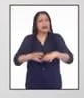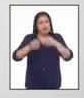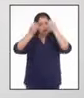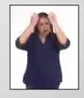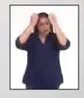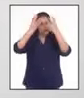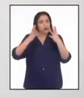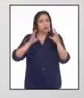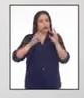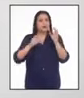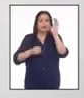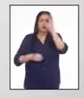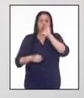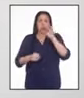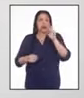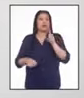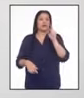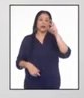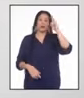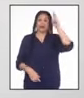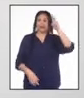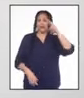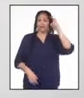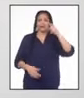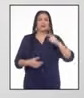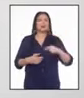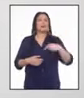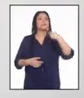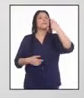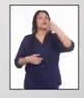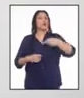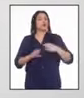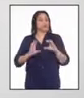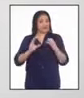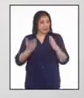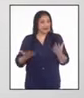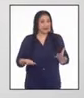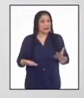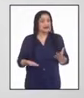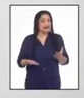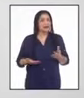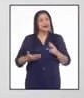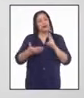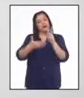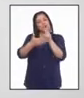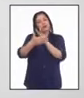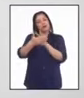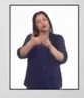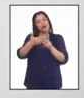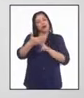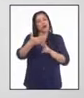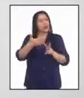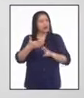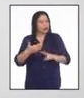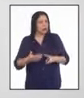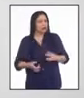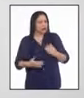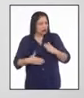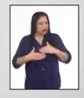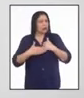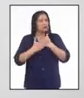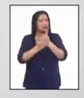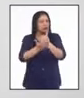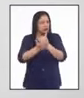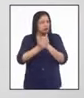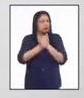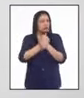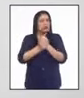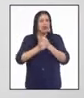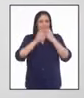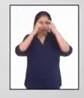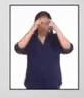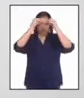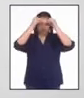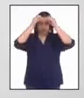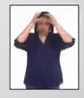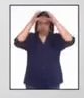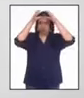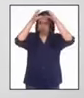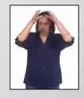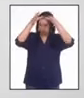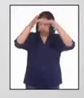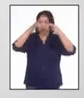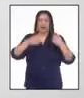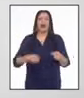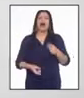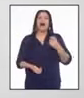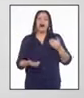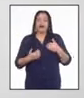información y para ello en el próximo programa leeremos un texto que ayudará a ampliar sus conocimientos